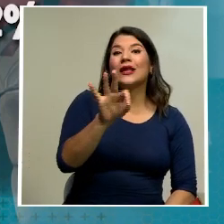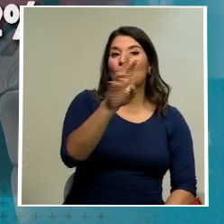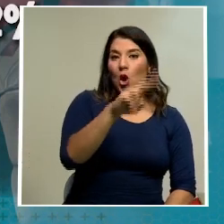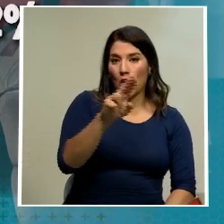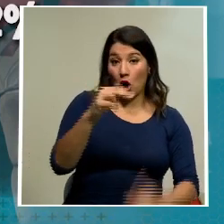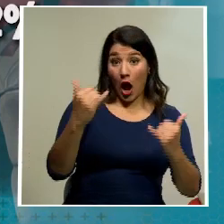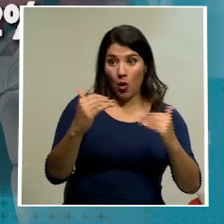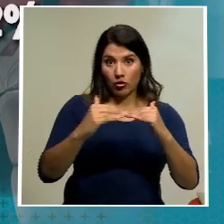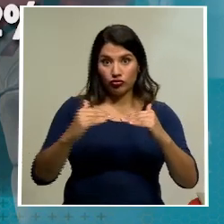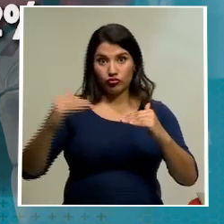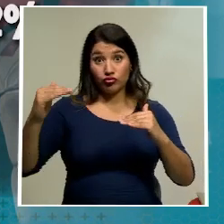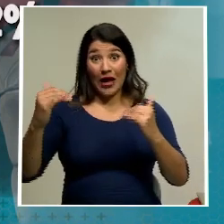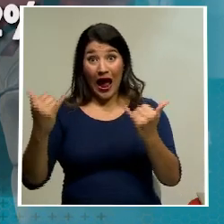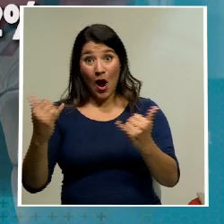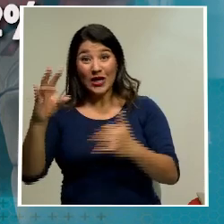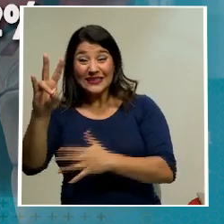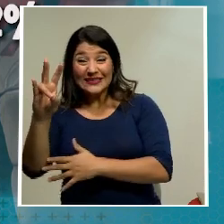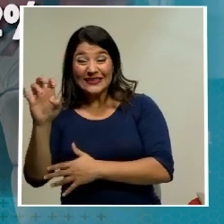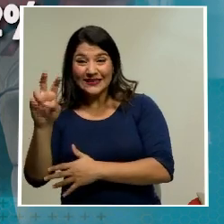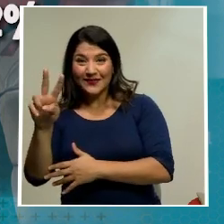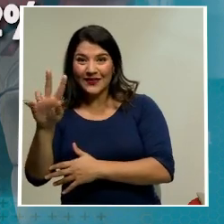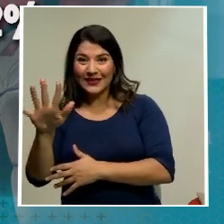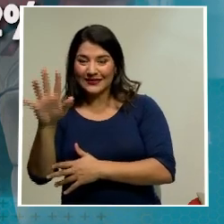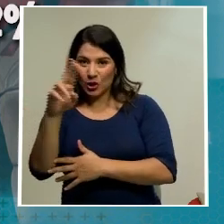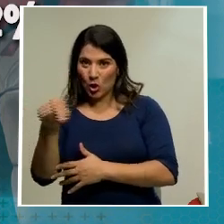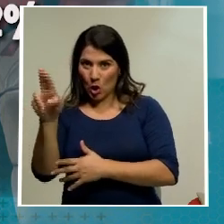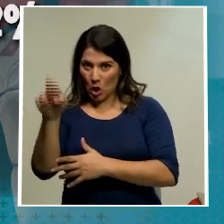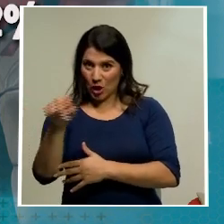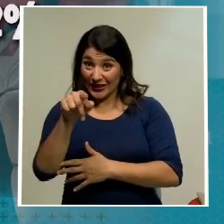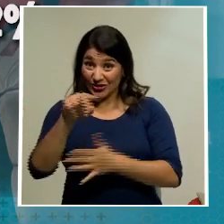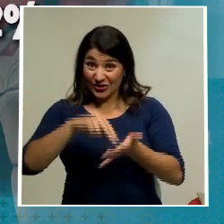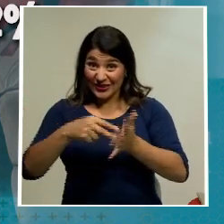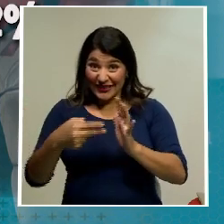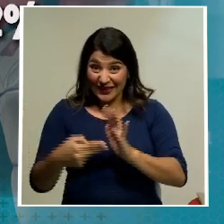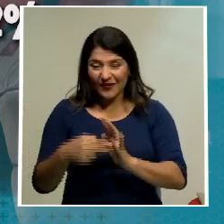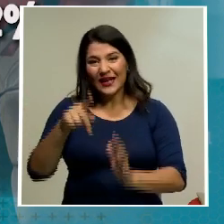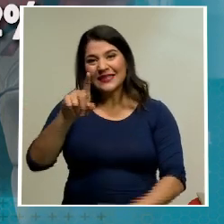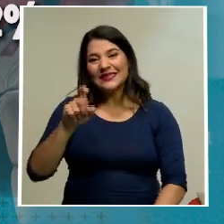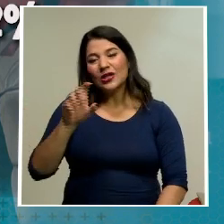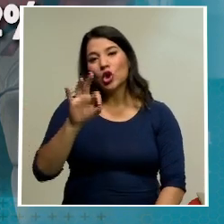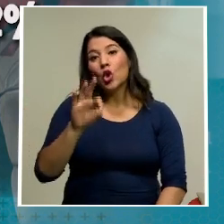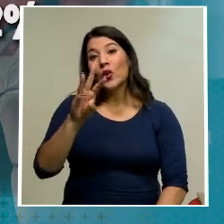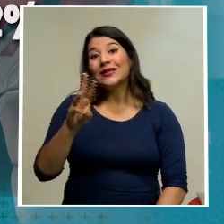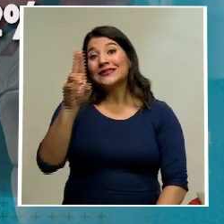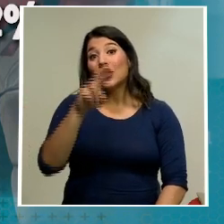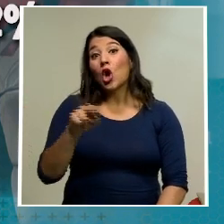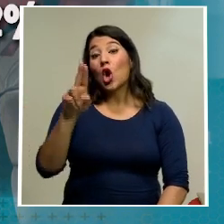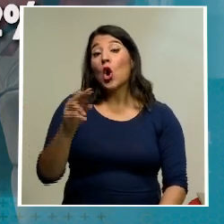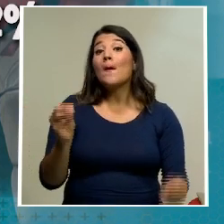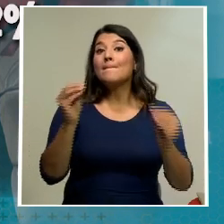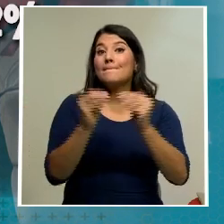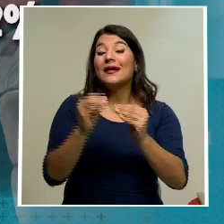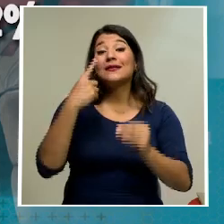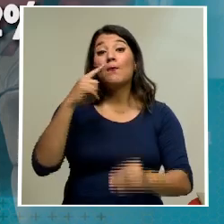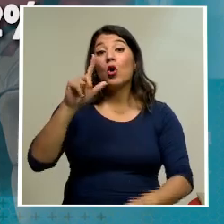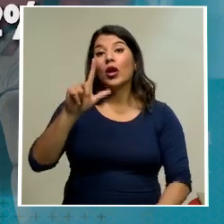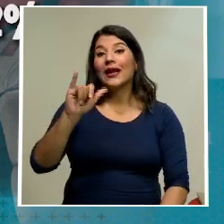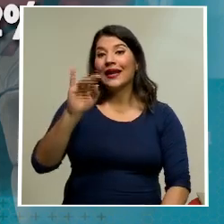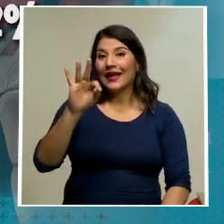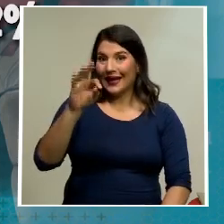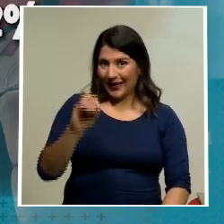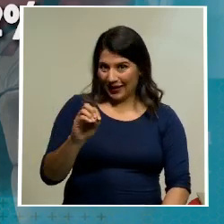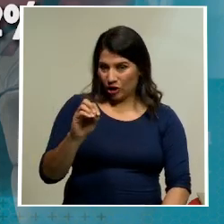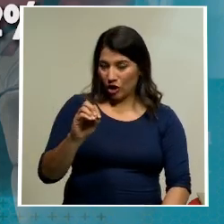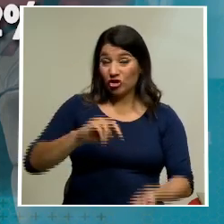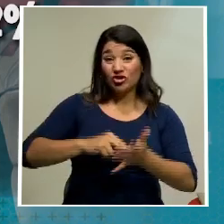ahora julio estaba en 725 colones, es decir, 196 colones más en estos últimos 7 meses, con